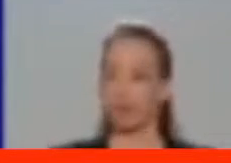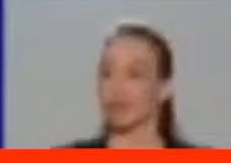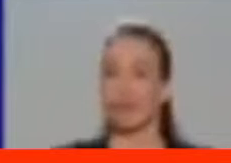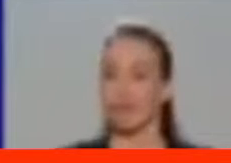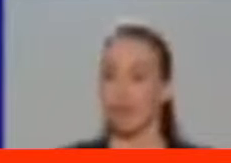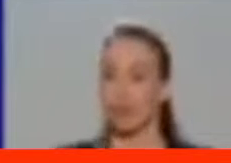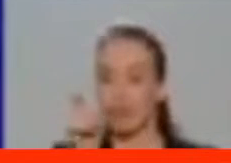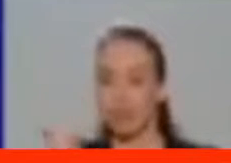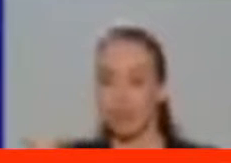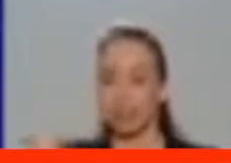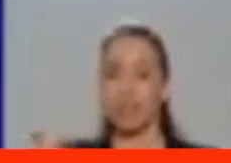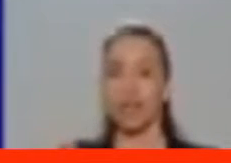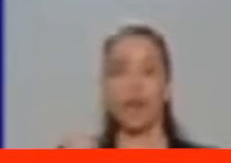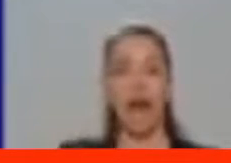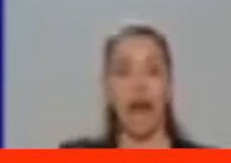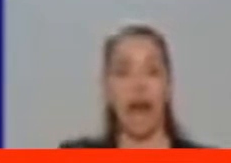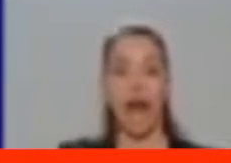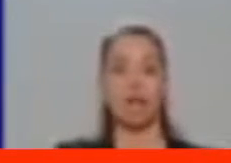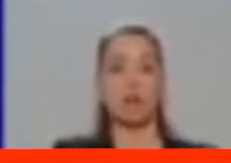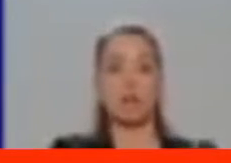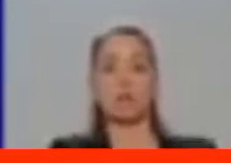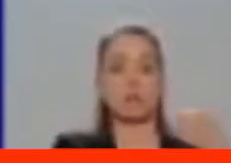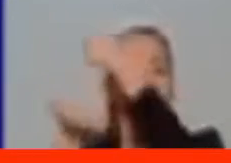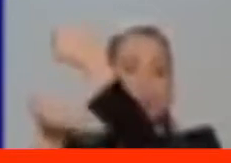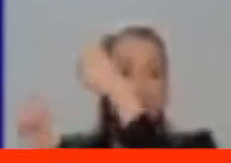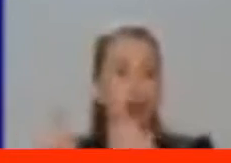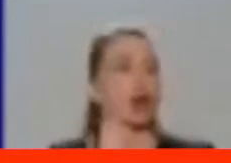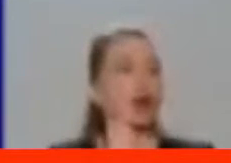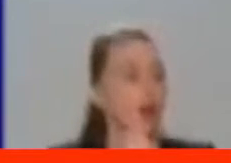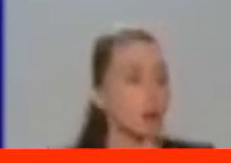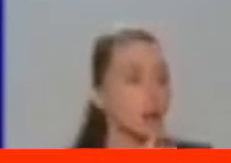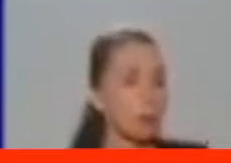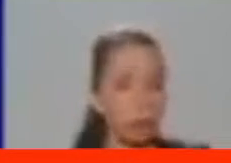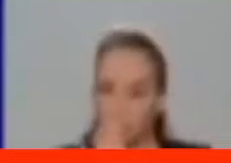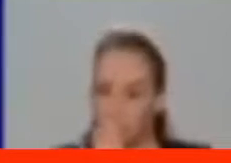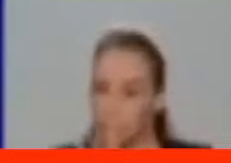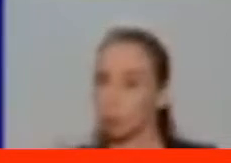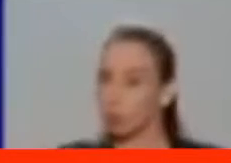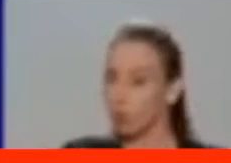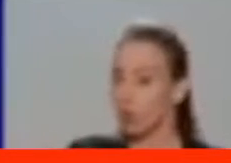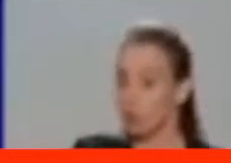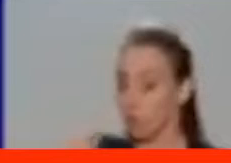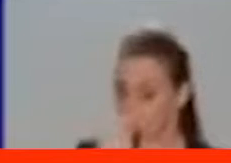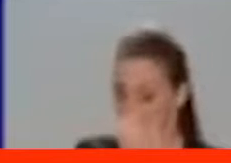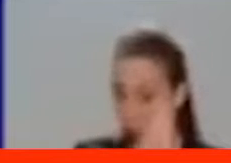ellos dejen de tener esas prácticas. Sin embargo, lo que está planteado hoy día,